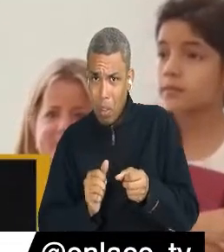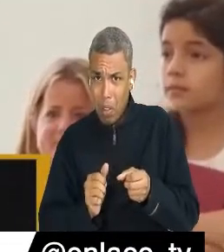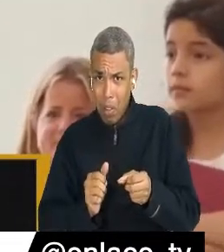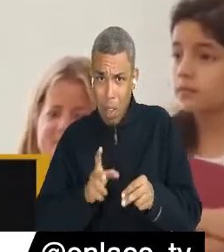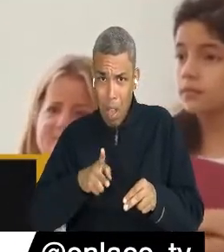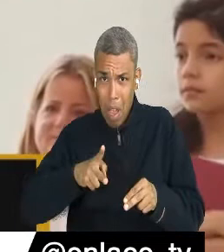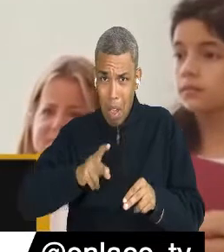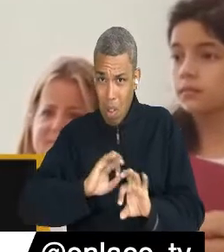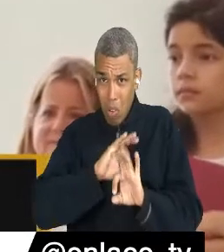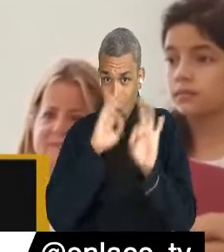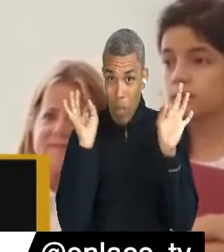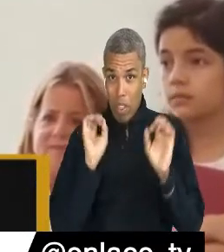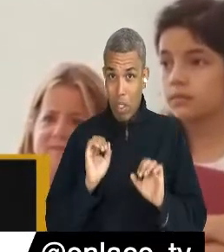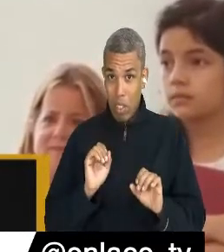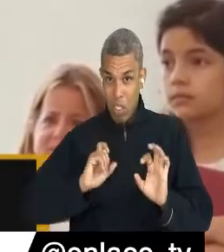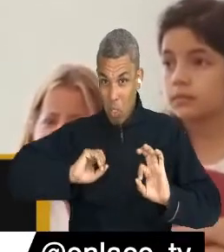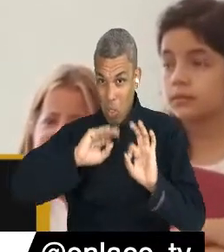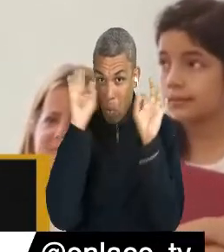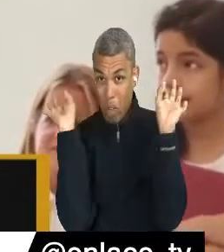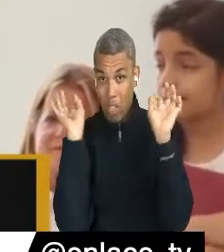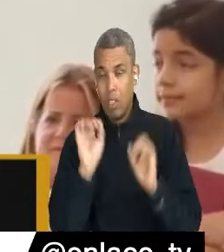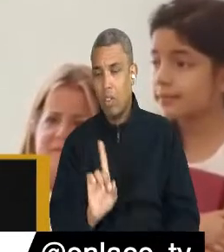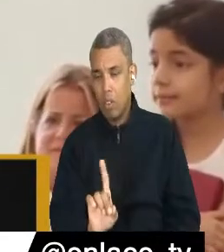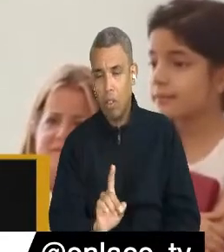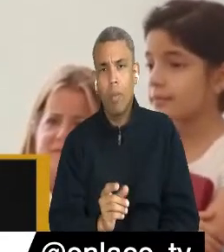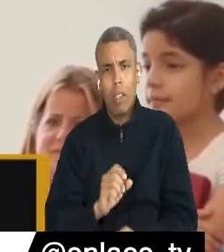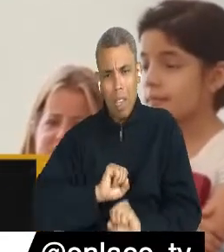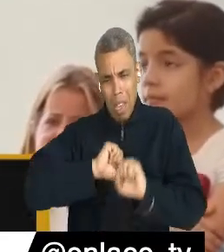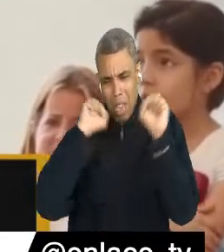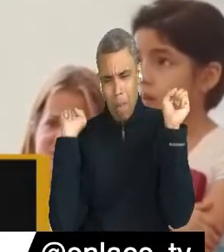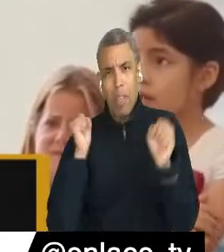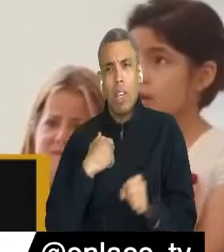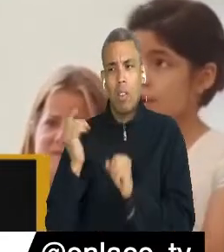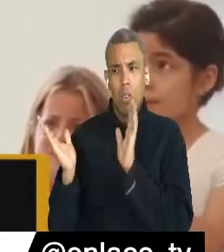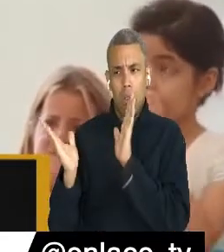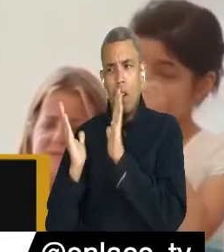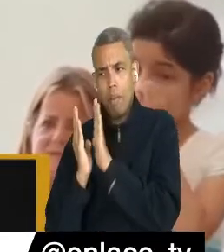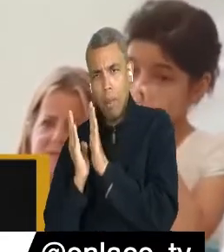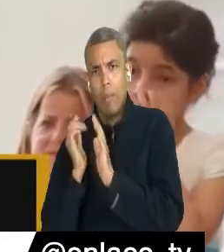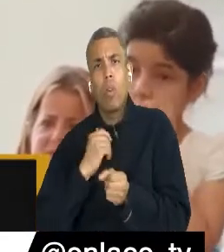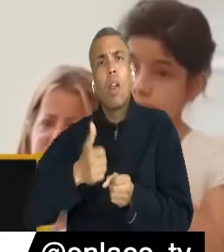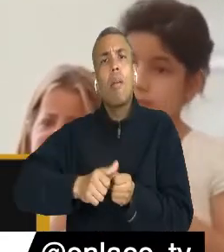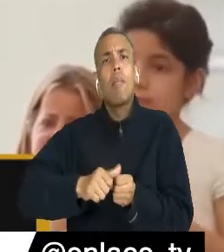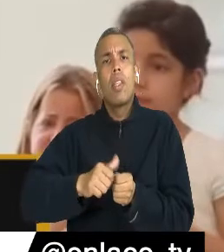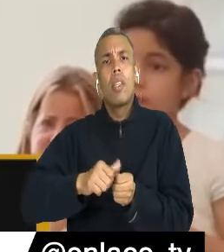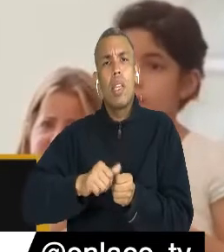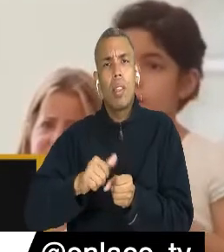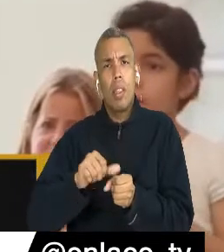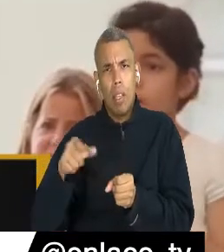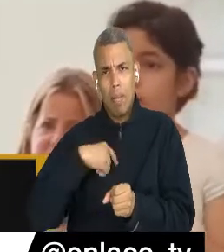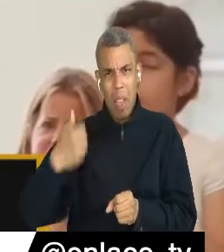y porque yo hablé esta mañana con el presidente de Ecopetrol, se va a revisar para ver cómo